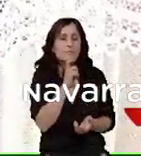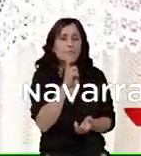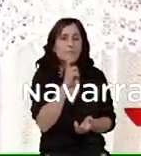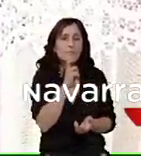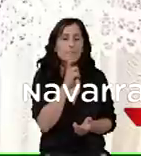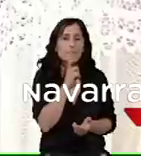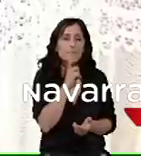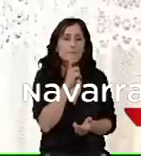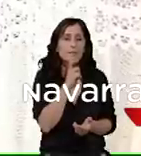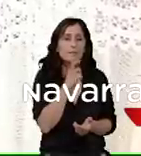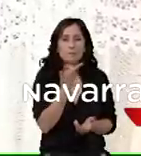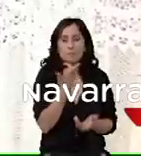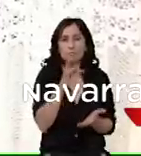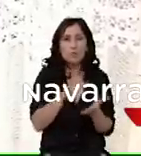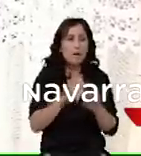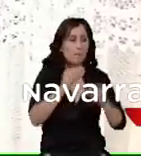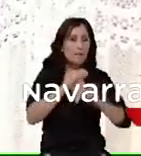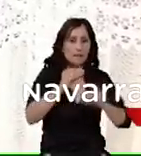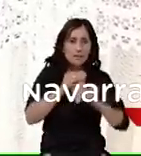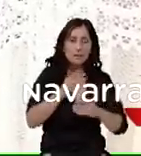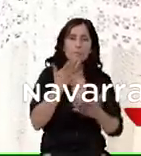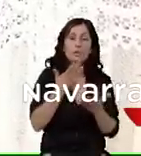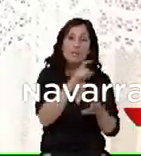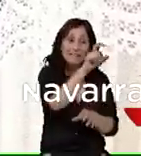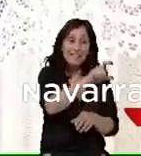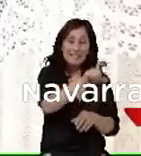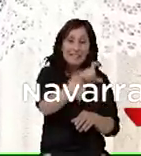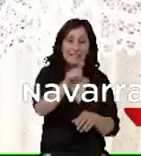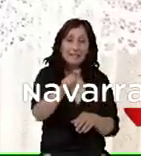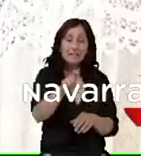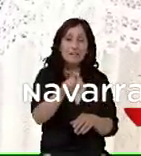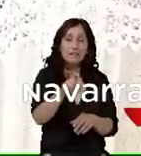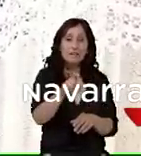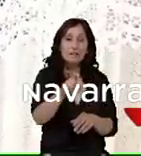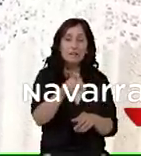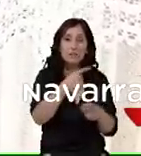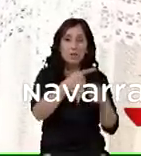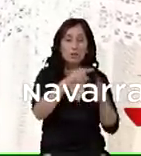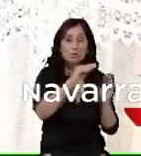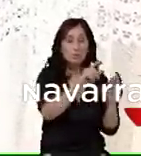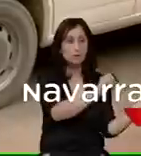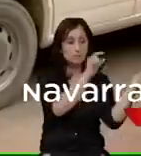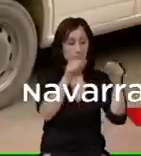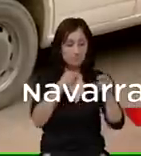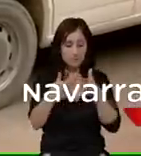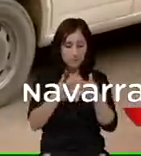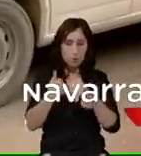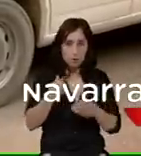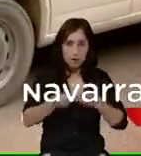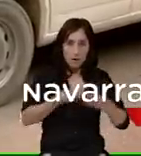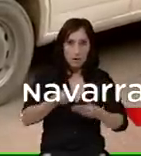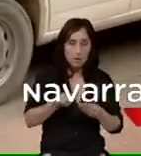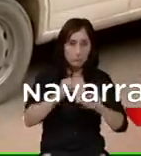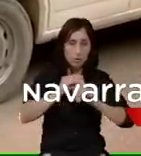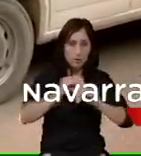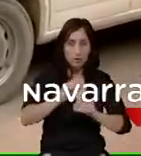de hacer meriendas, pero traía la gente, traía las cosas para que se les haríamos. ¿Y cómo se sabe